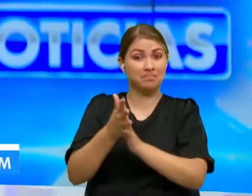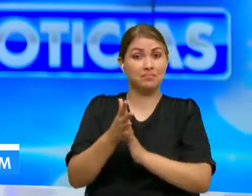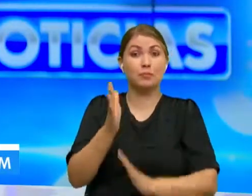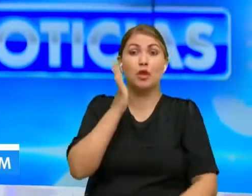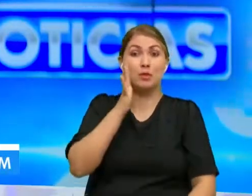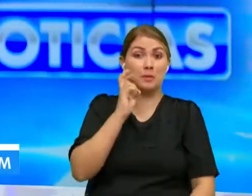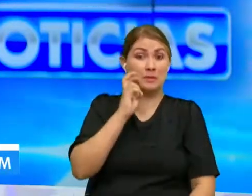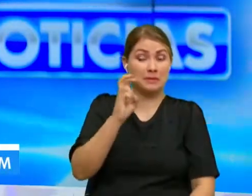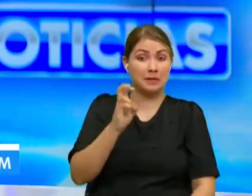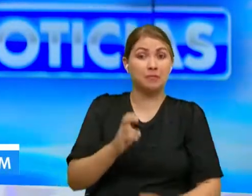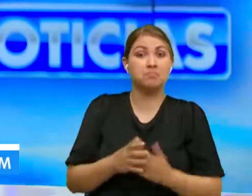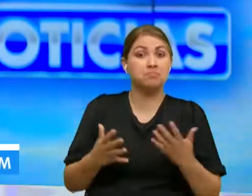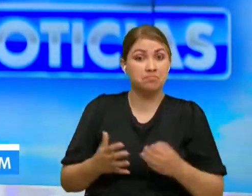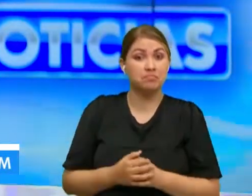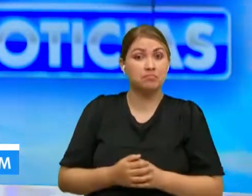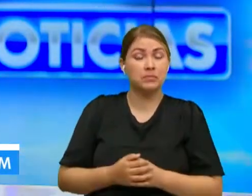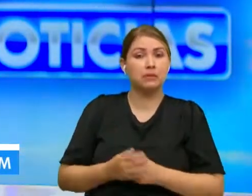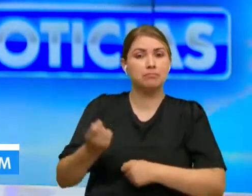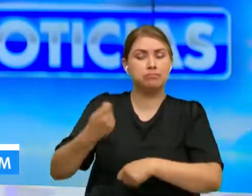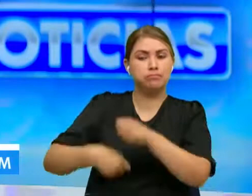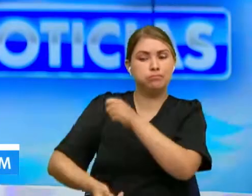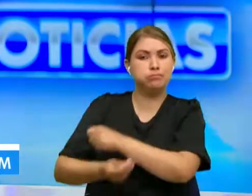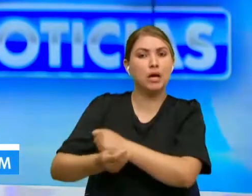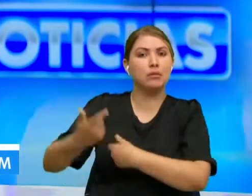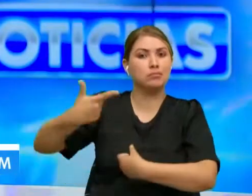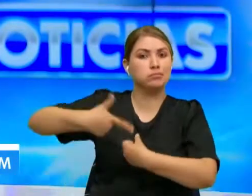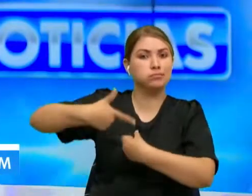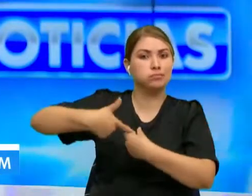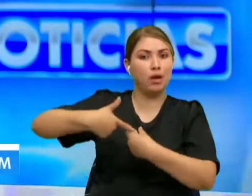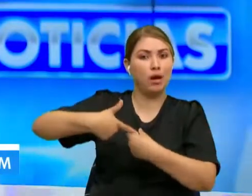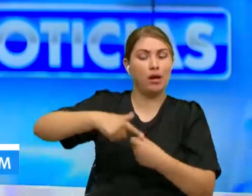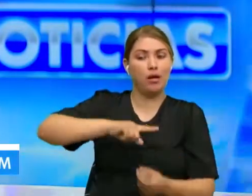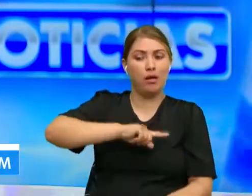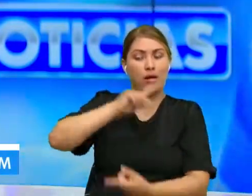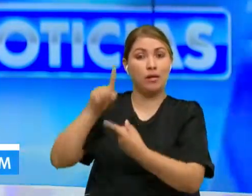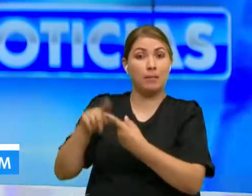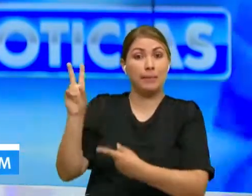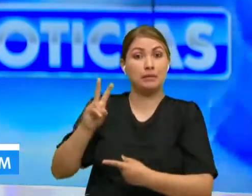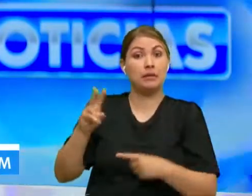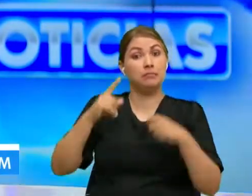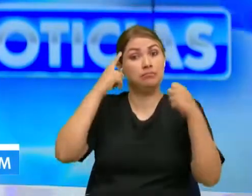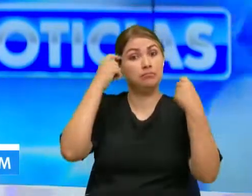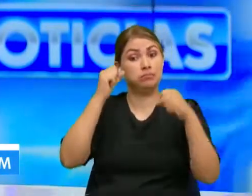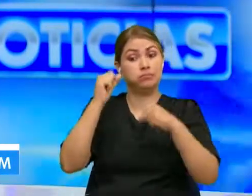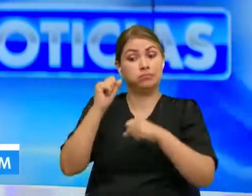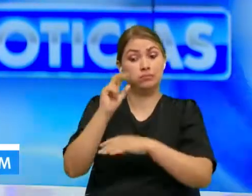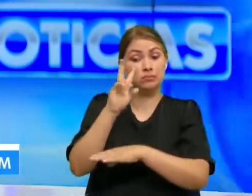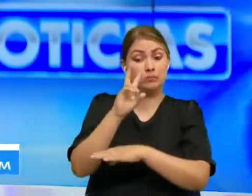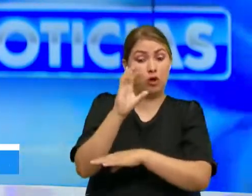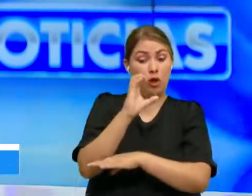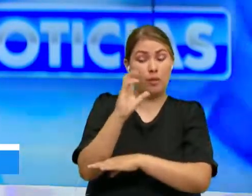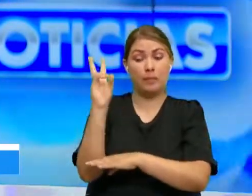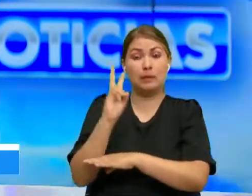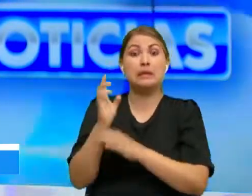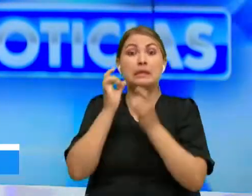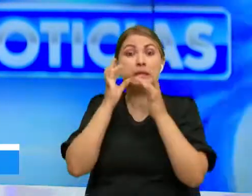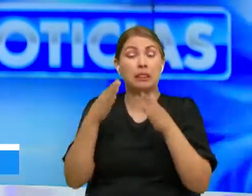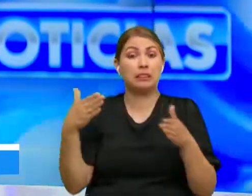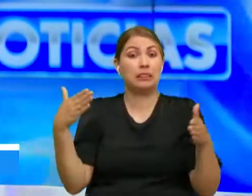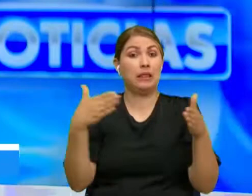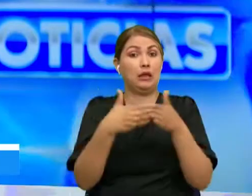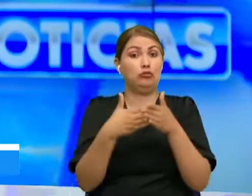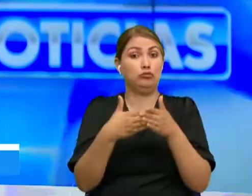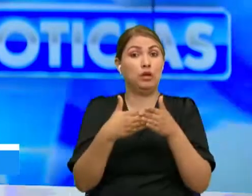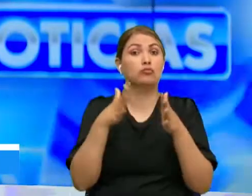norte de Santander porque el contrabando de combustible hacia Venezuela enciende las alertas en la frontera. Una grave denuncia sobre este tema realizó